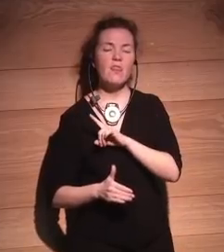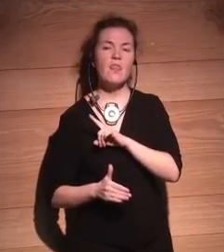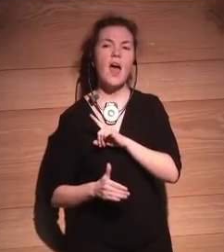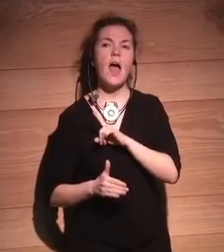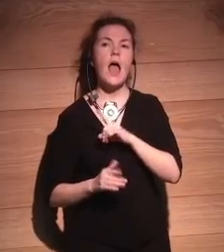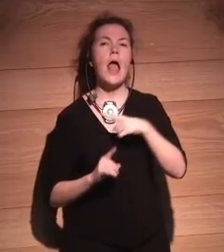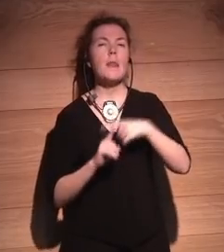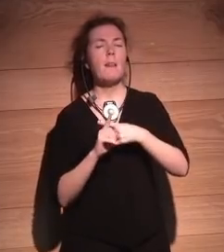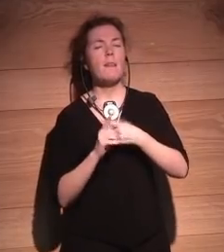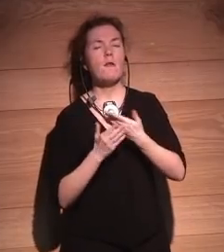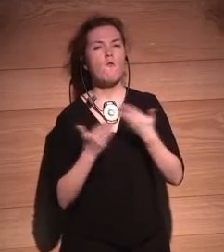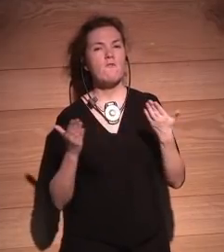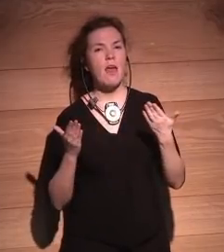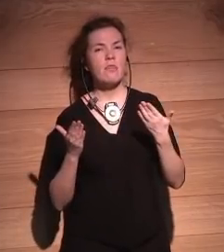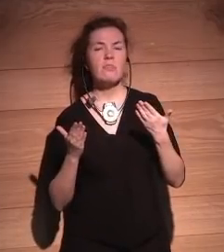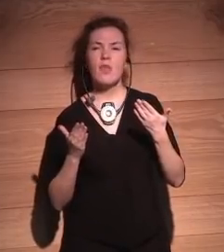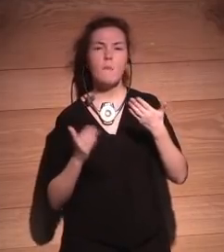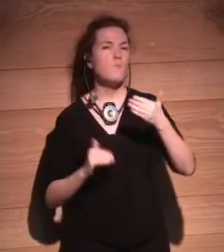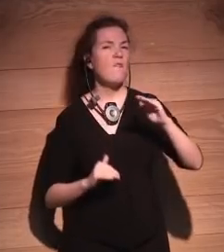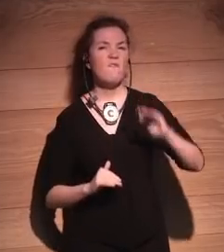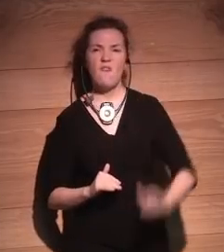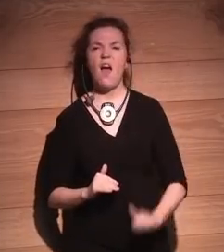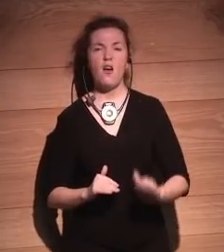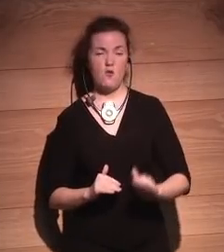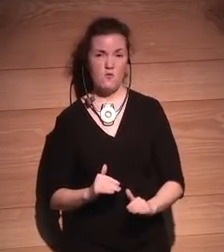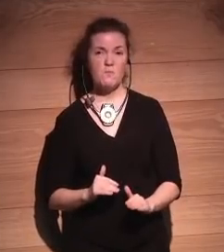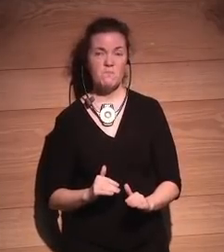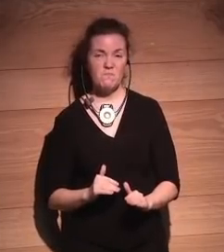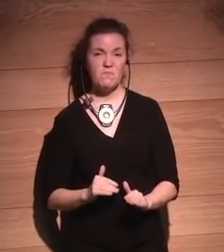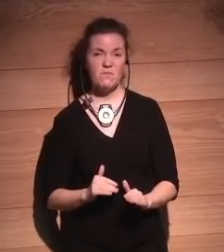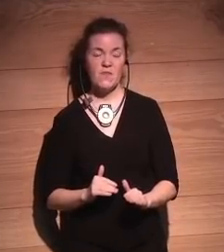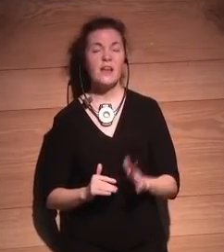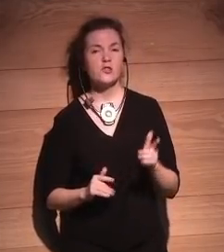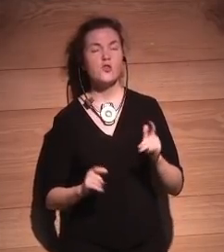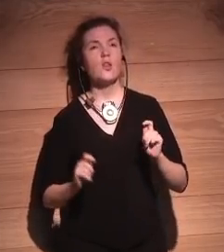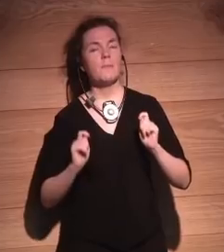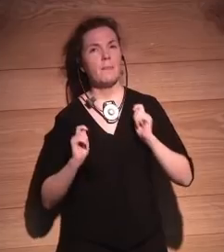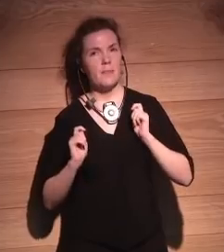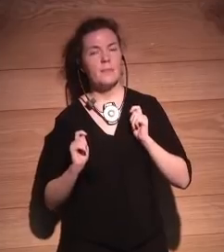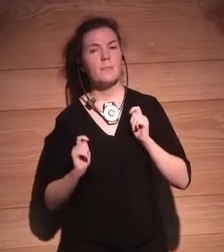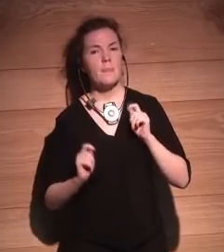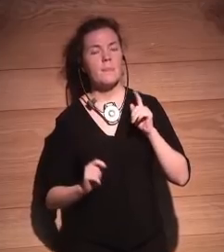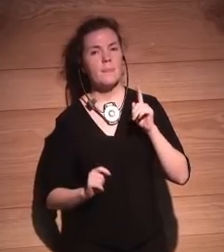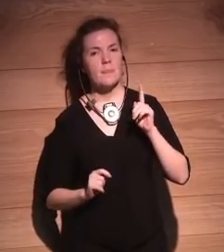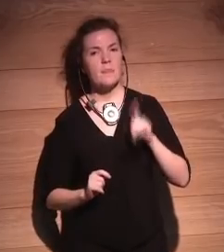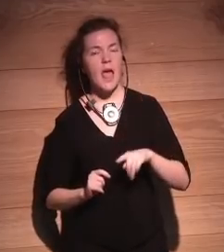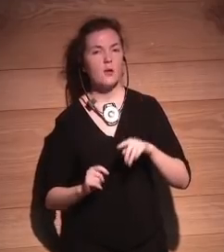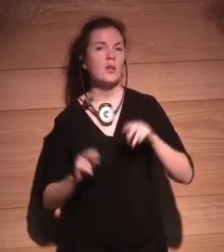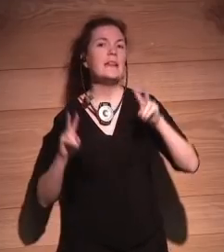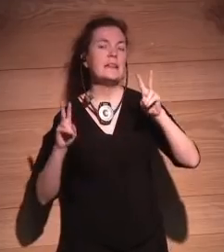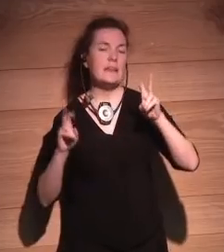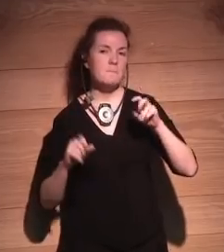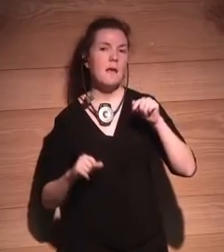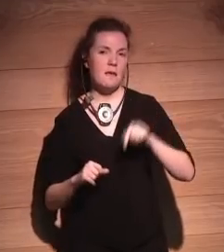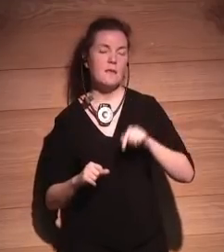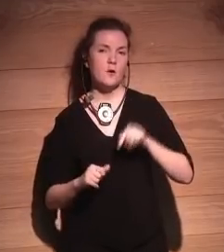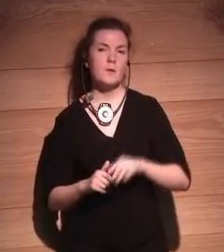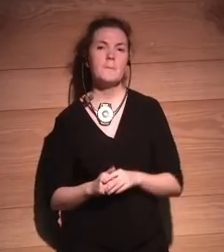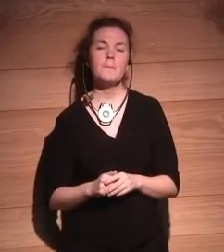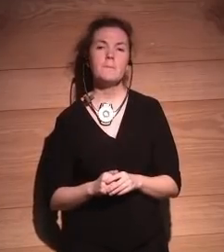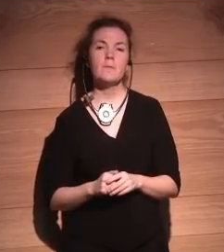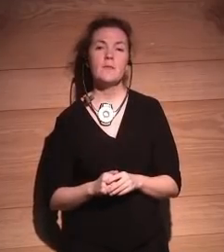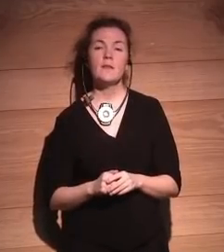un nivel de confianza de los medios y los periodistas muy bajo, que también toca de lleno con el tema que vamos a